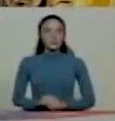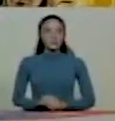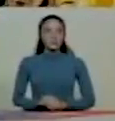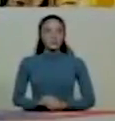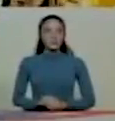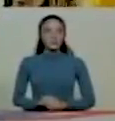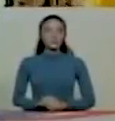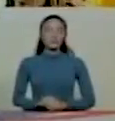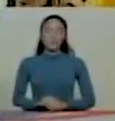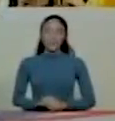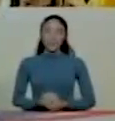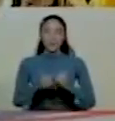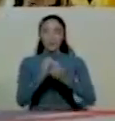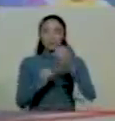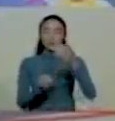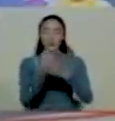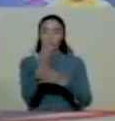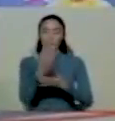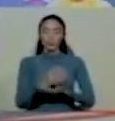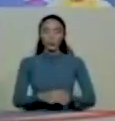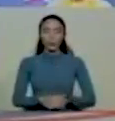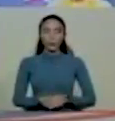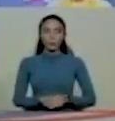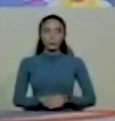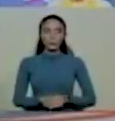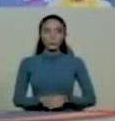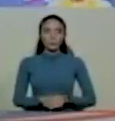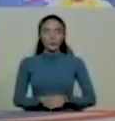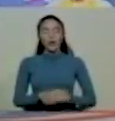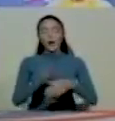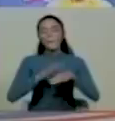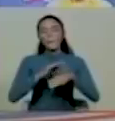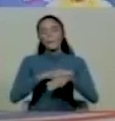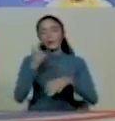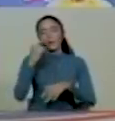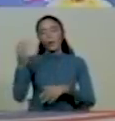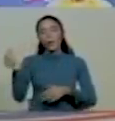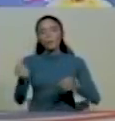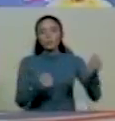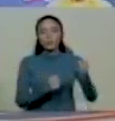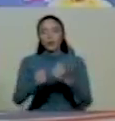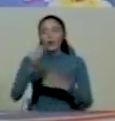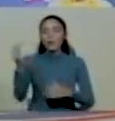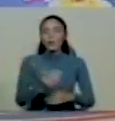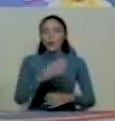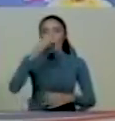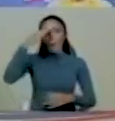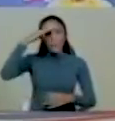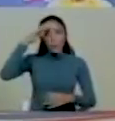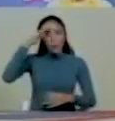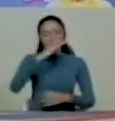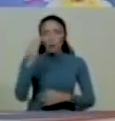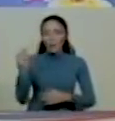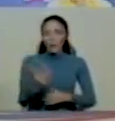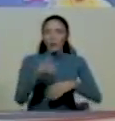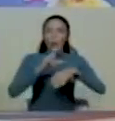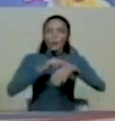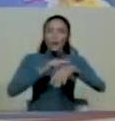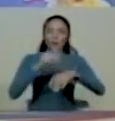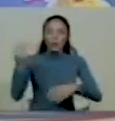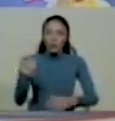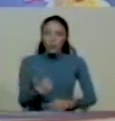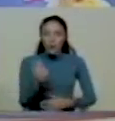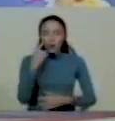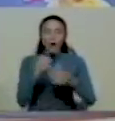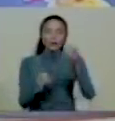Y se fundó con la presencia de la misión médica cubana. Quiero pedir un aplauso a la misión médica cubana,